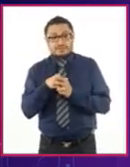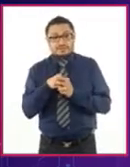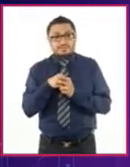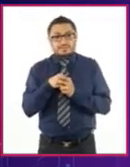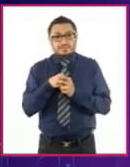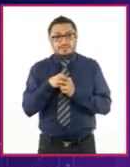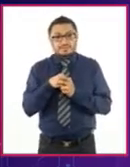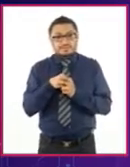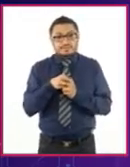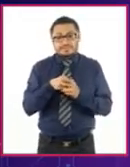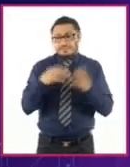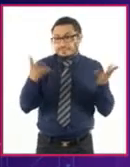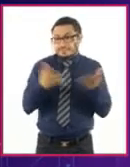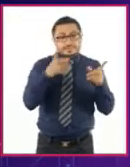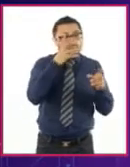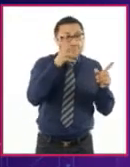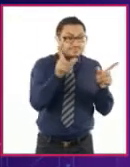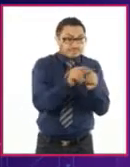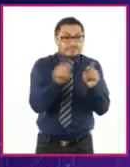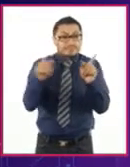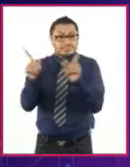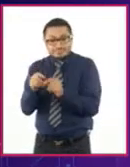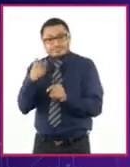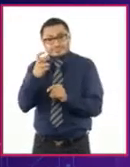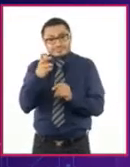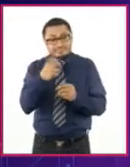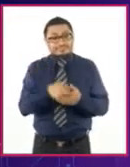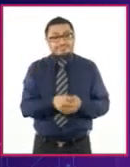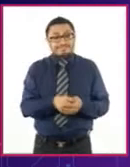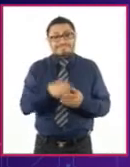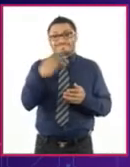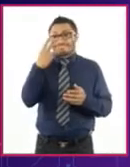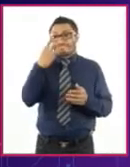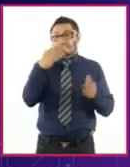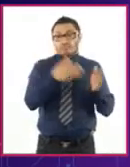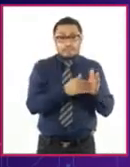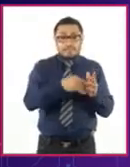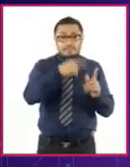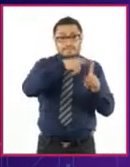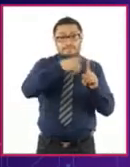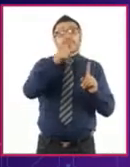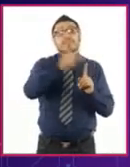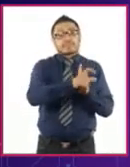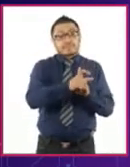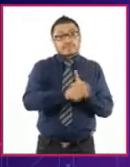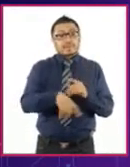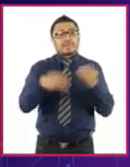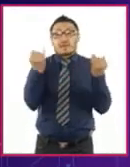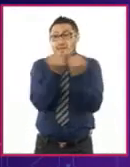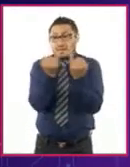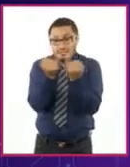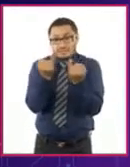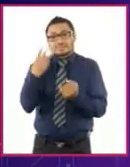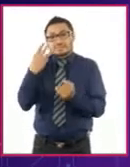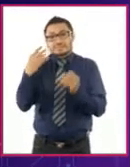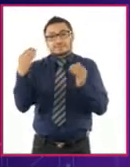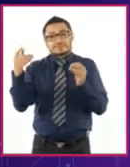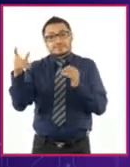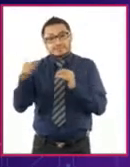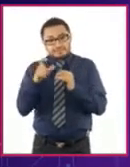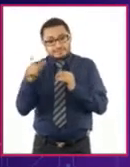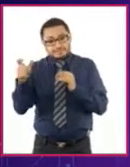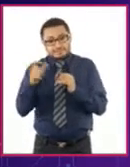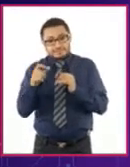Al efectuar las operaciones señaladas queda 3,000 más X es igual a 3X.